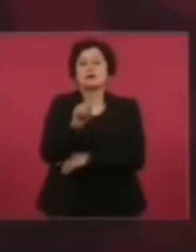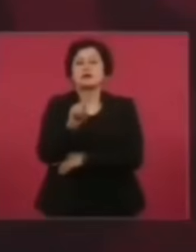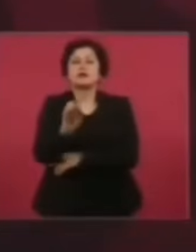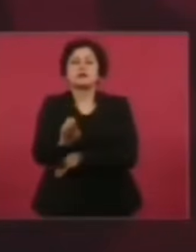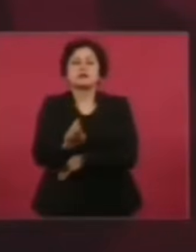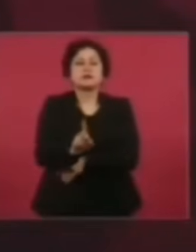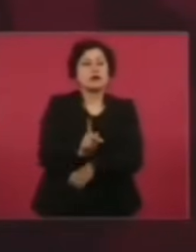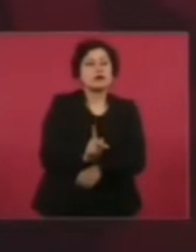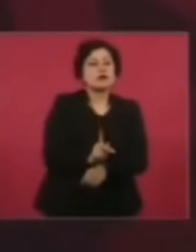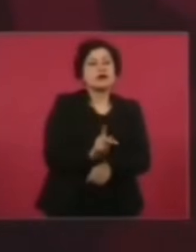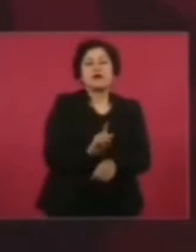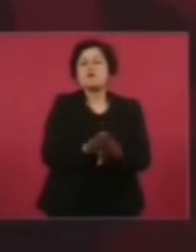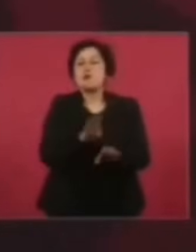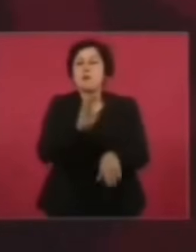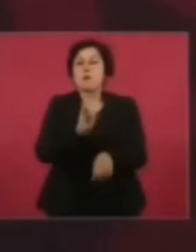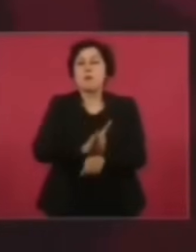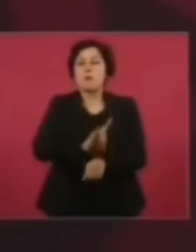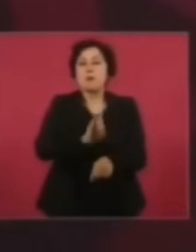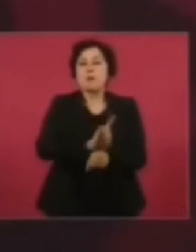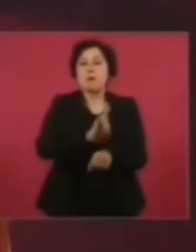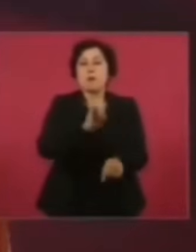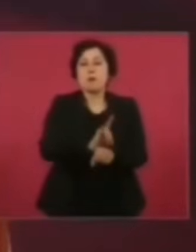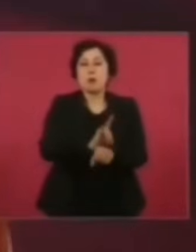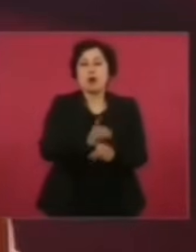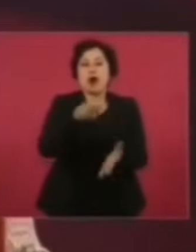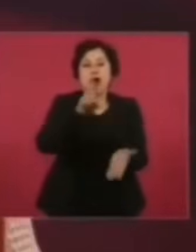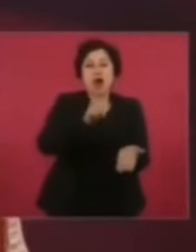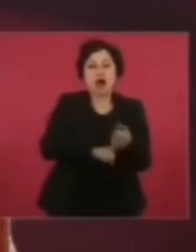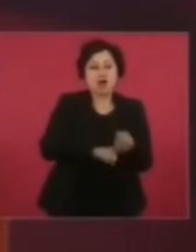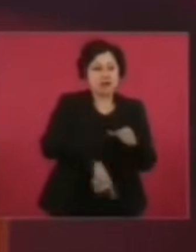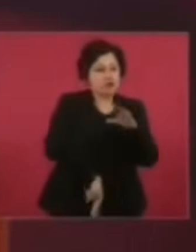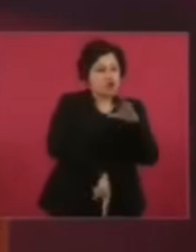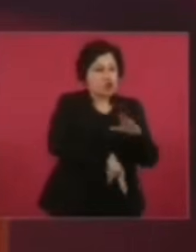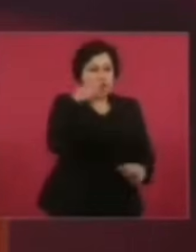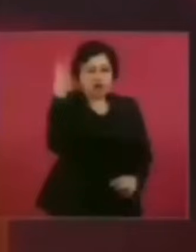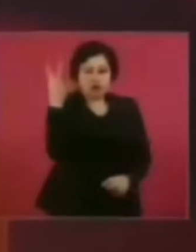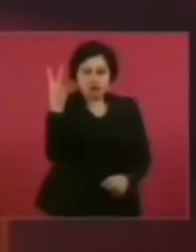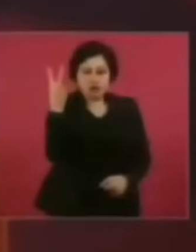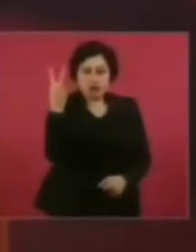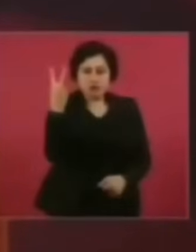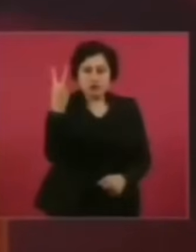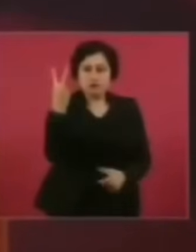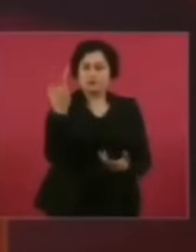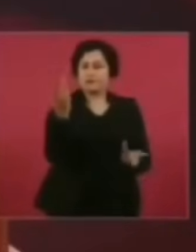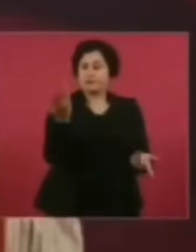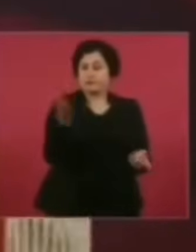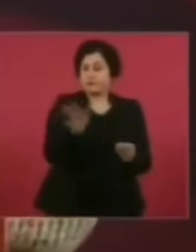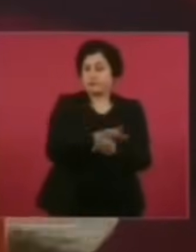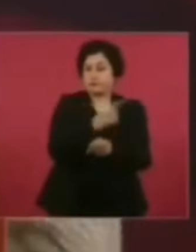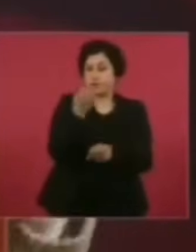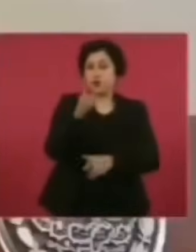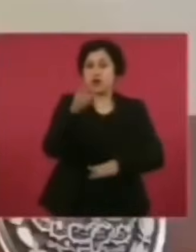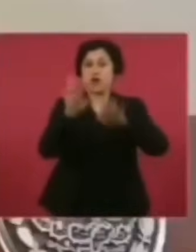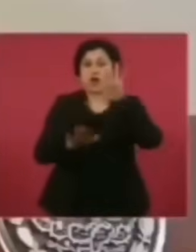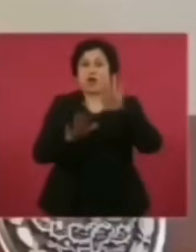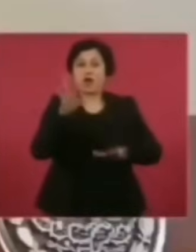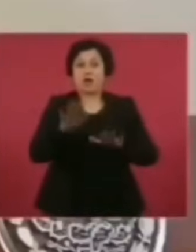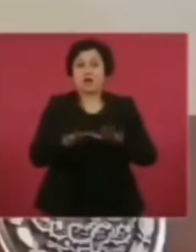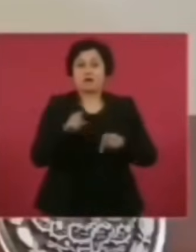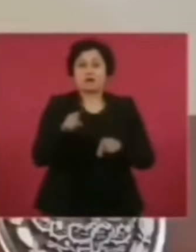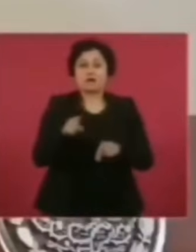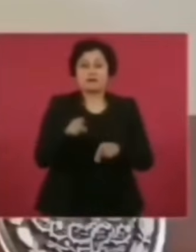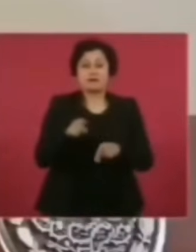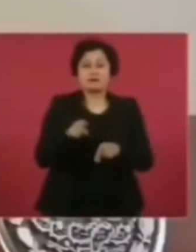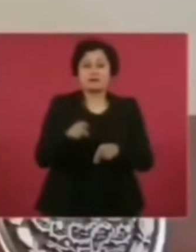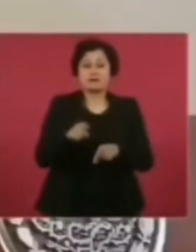y que adentro, un cascarón con muchos hoyos, y que en una parte tuvieras necesidad de una